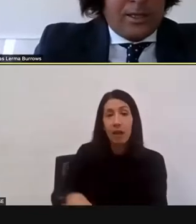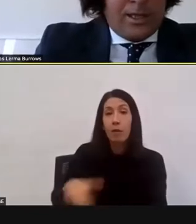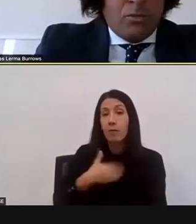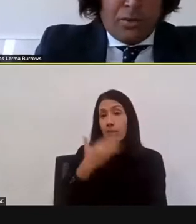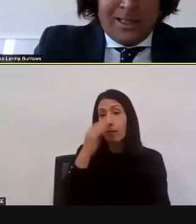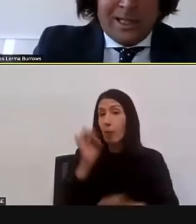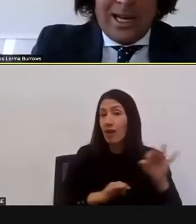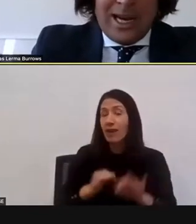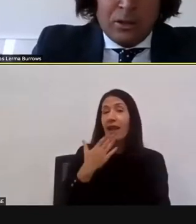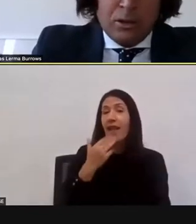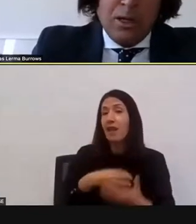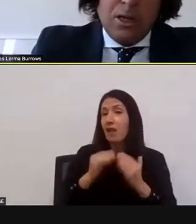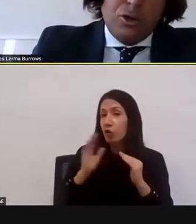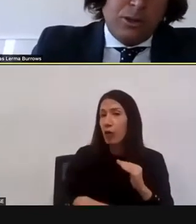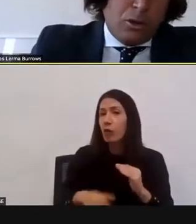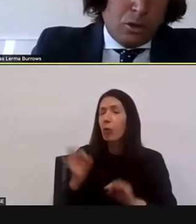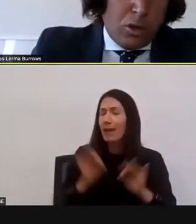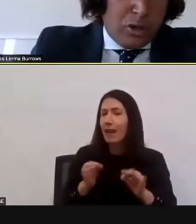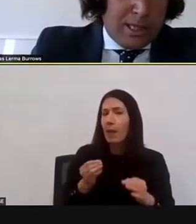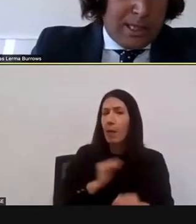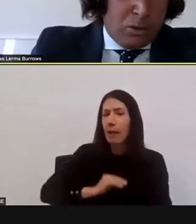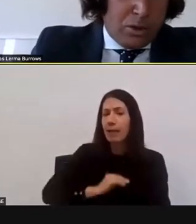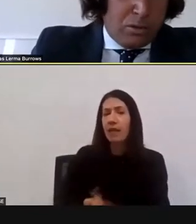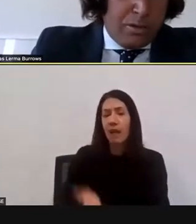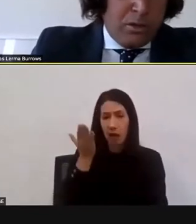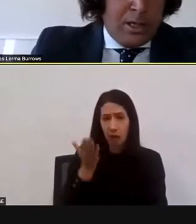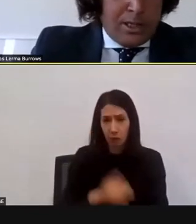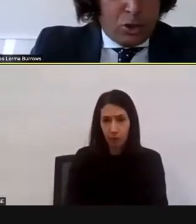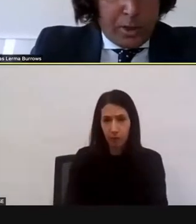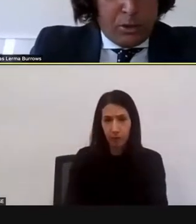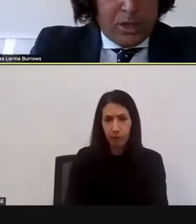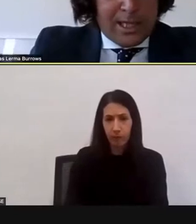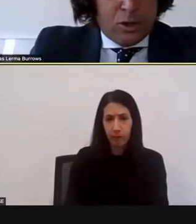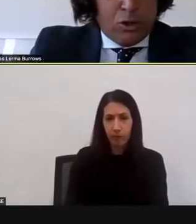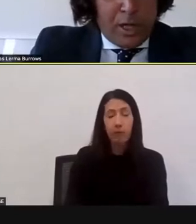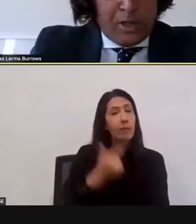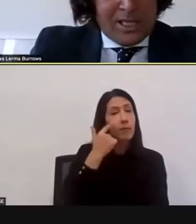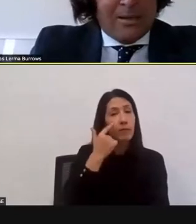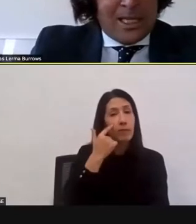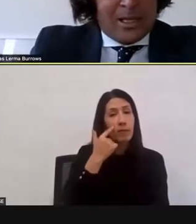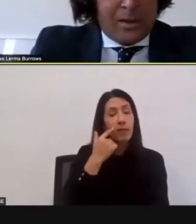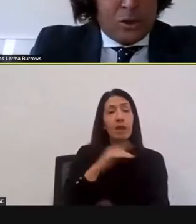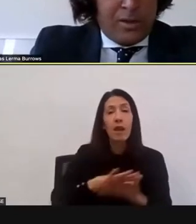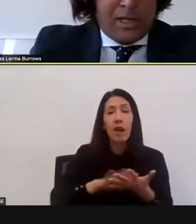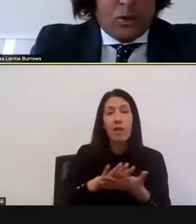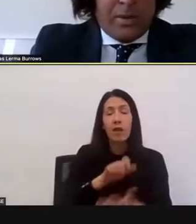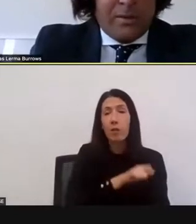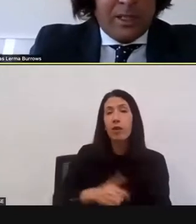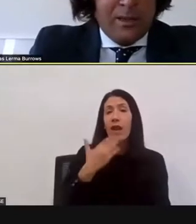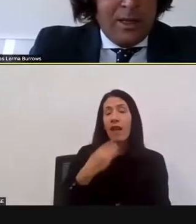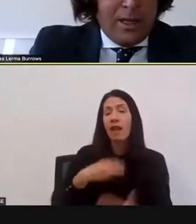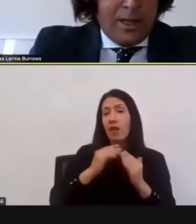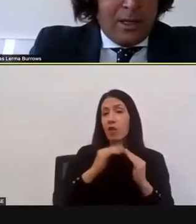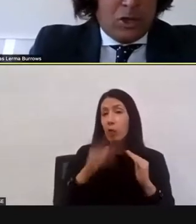es un porcentaje alto. No tanto en los juzgados, en este caso de instrucción, sino sobre todo en este caso en menores y a través de las redes sociales, que son